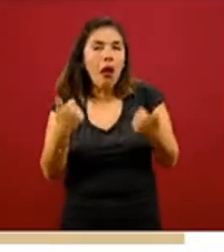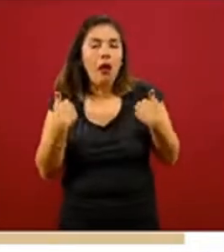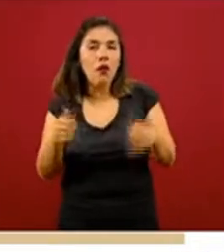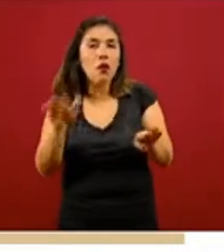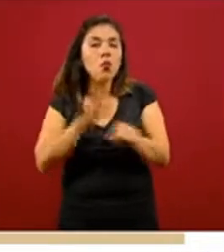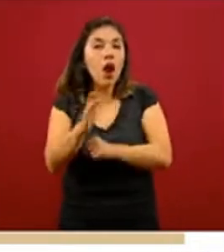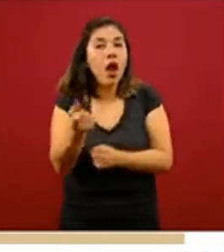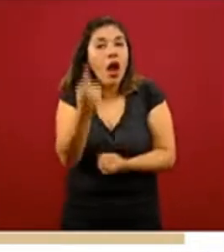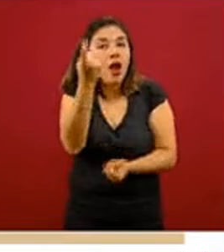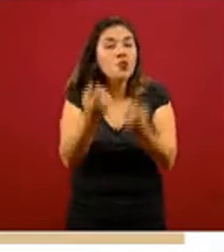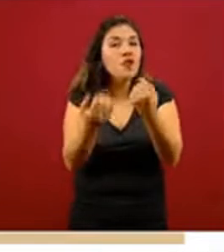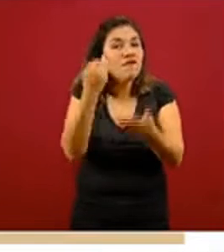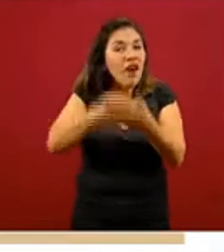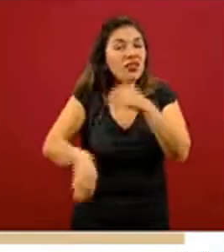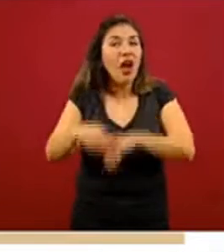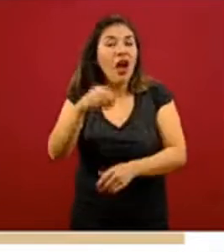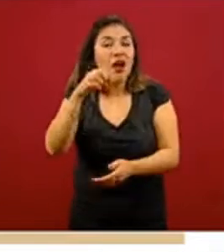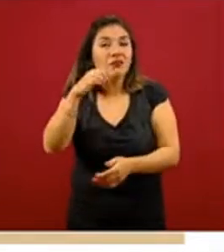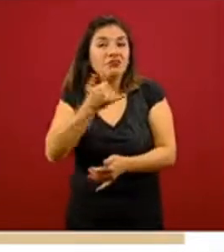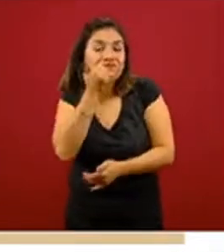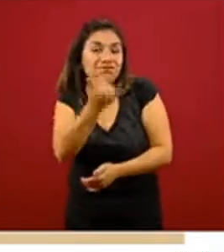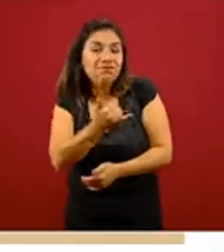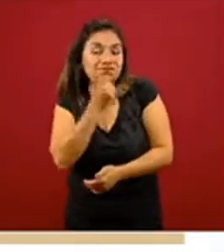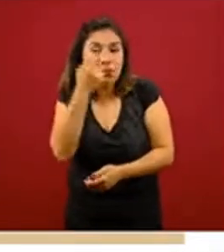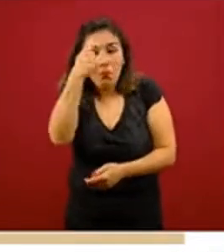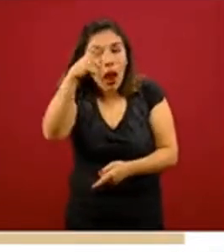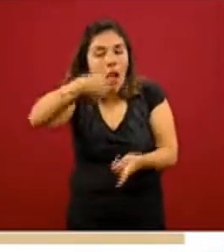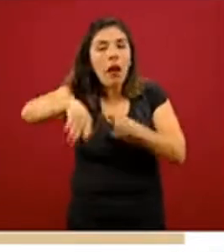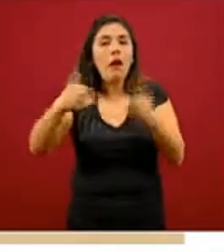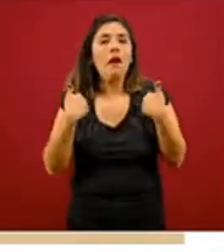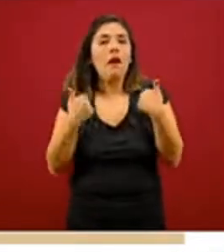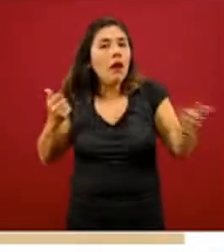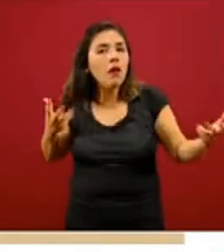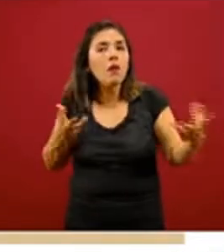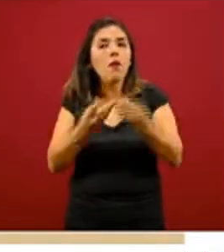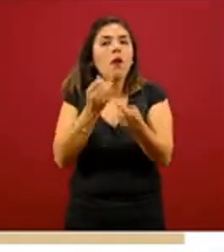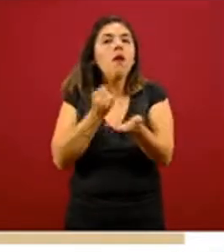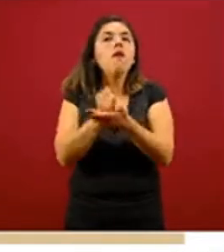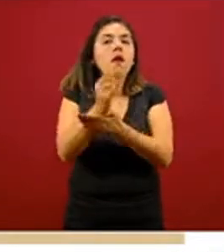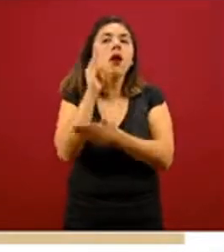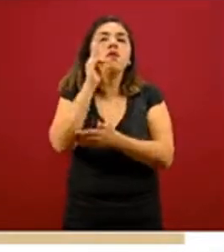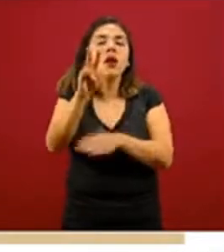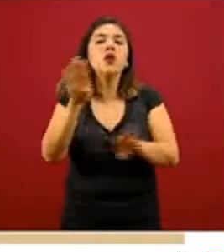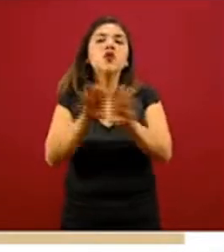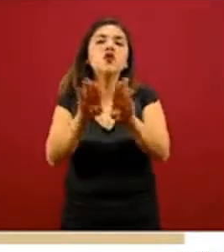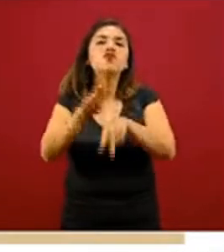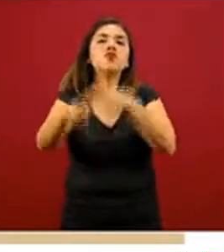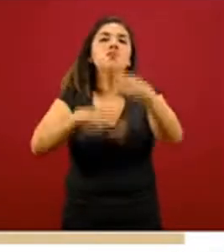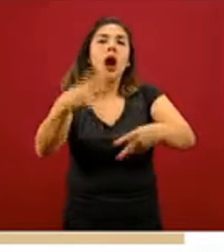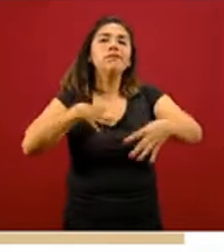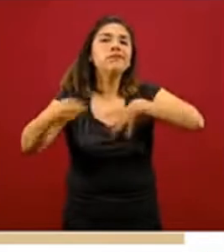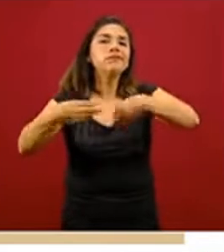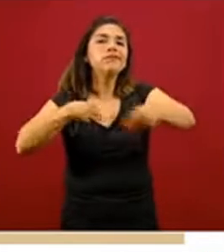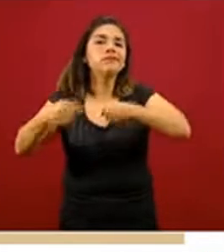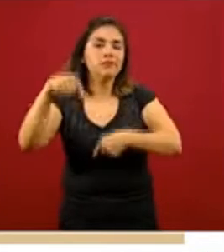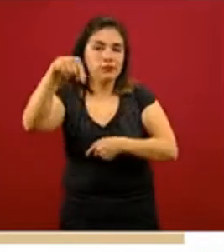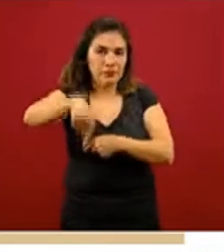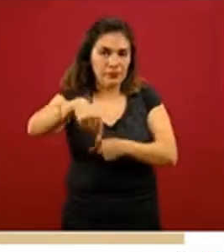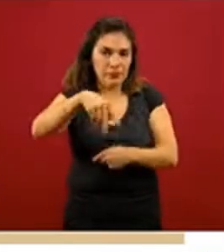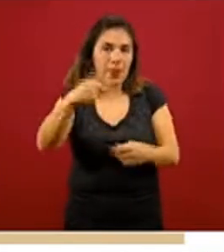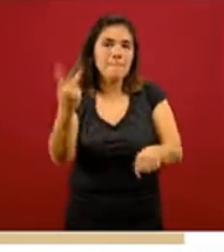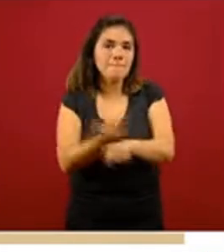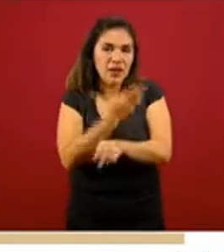son sospechosos, para poder entonces en su totalidad definir y ver la tendencia que en su momento se está llevando a